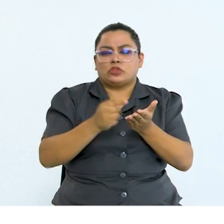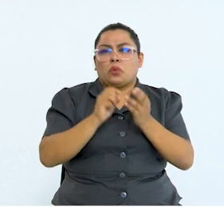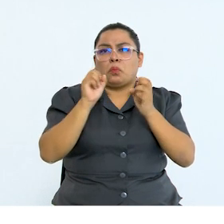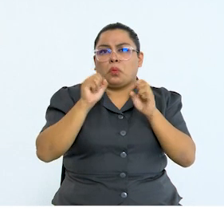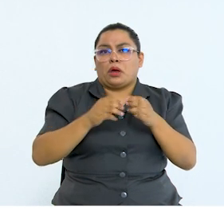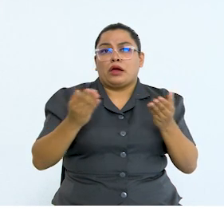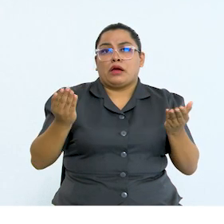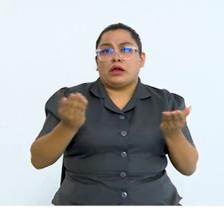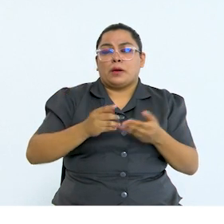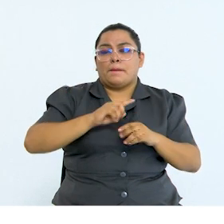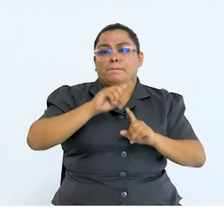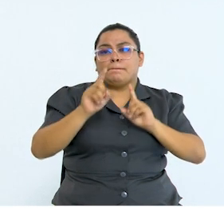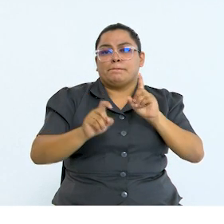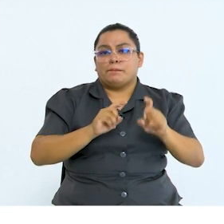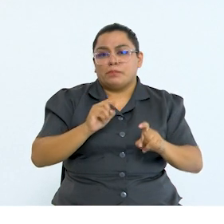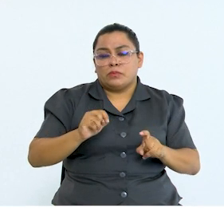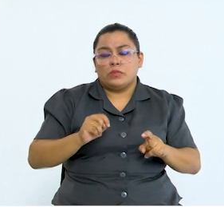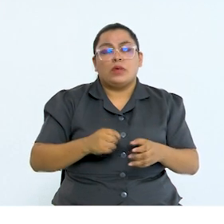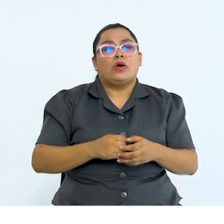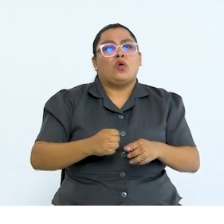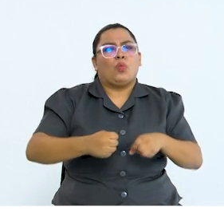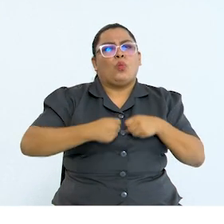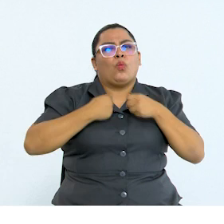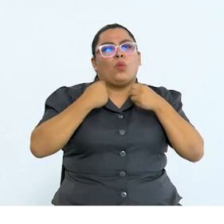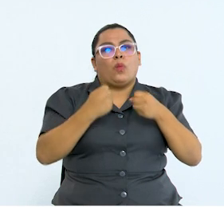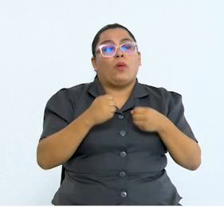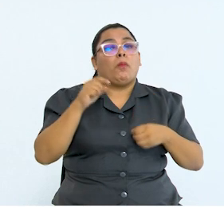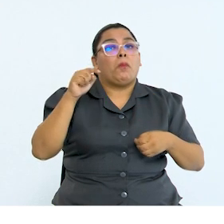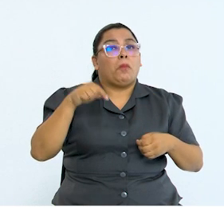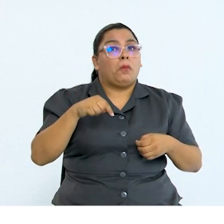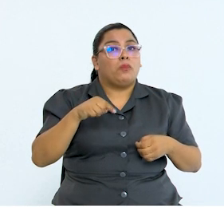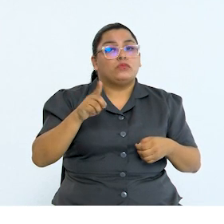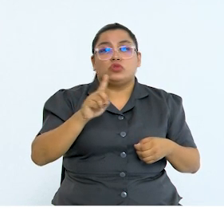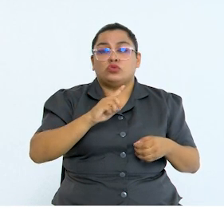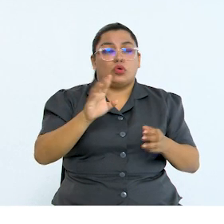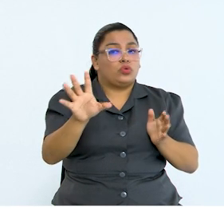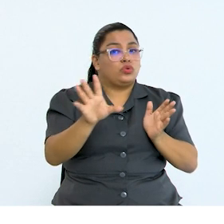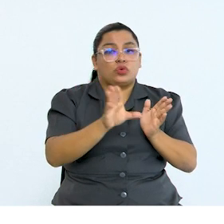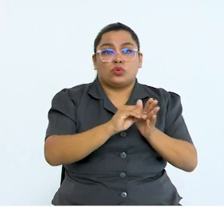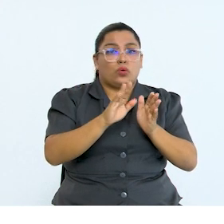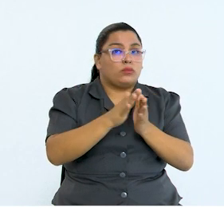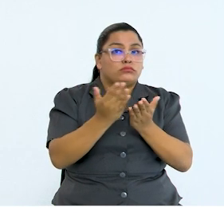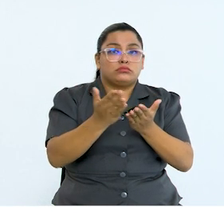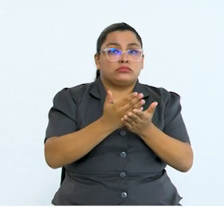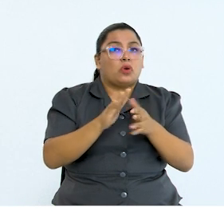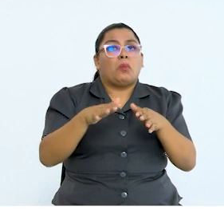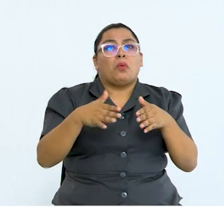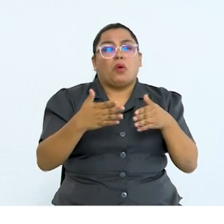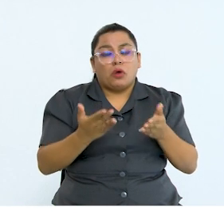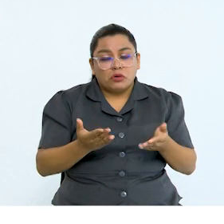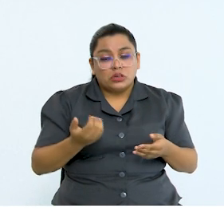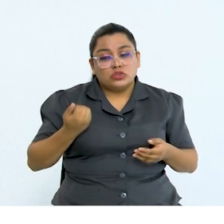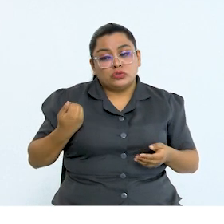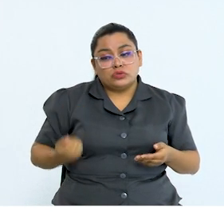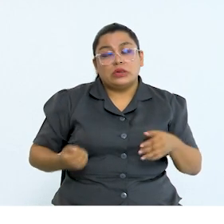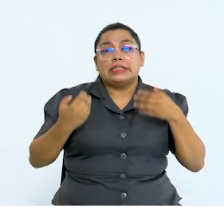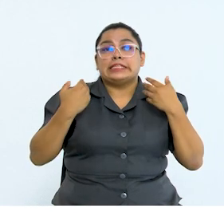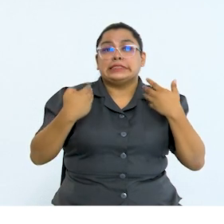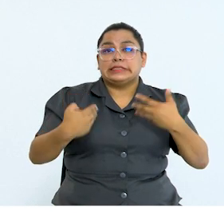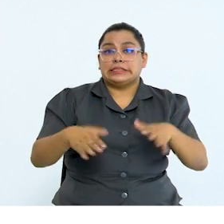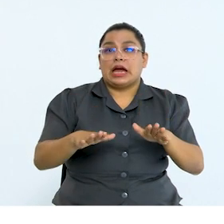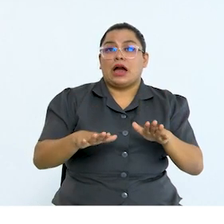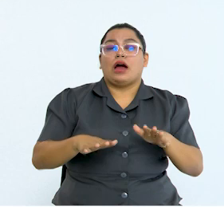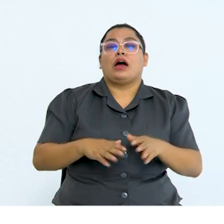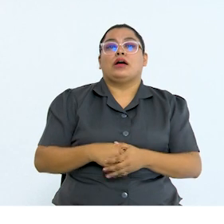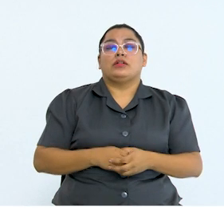reforzar. Esta parte no se copia en el cuaderno de apuntes porque los estudiantes ya la tienen en el cuaderno de ejercicios.